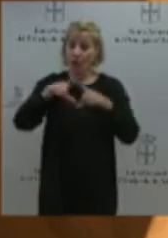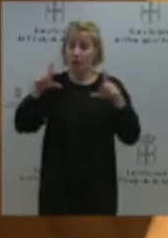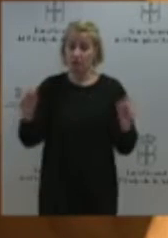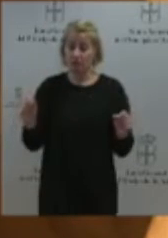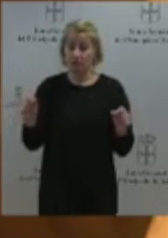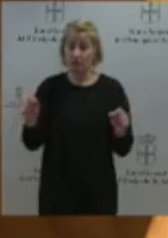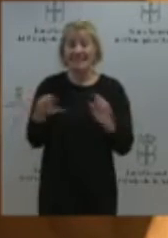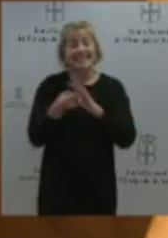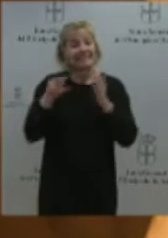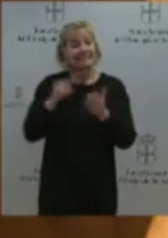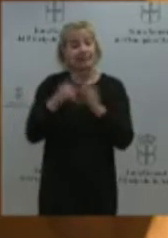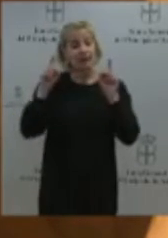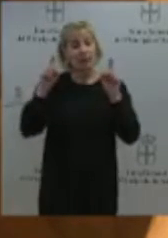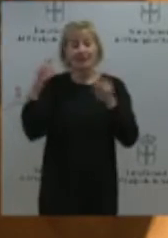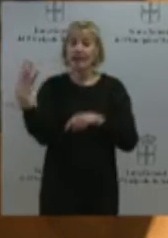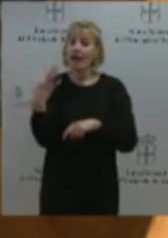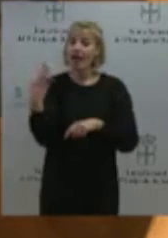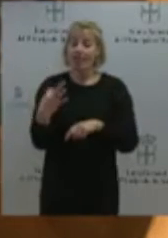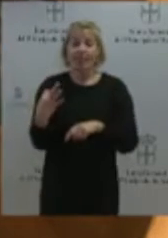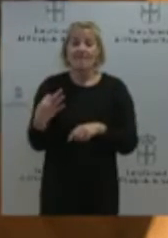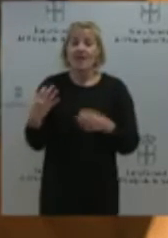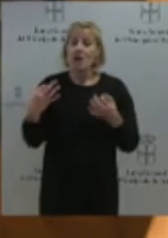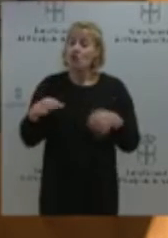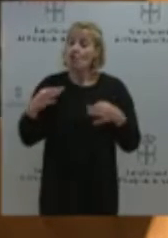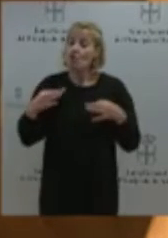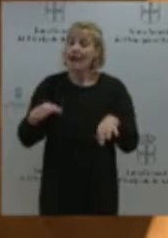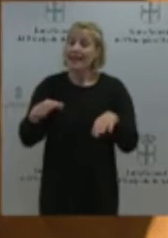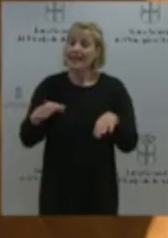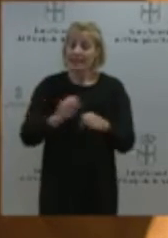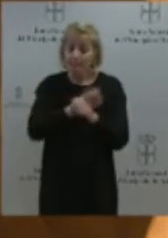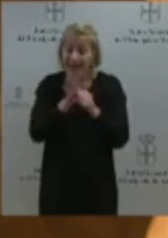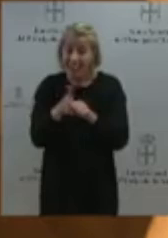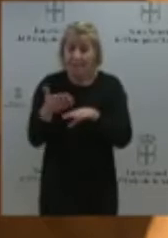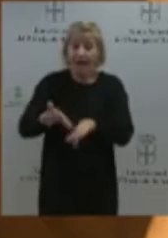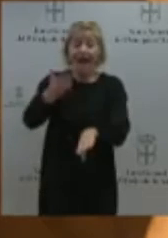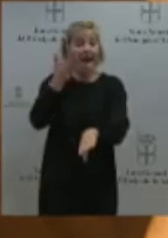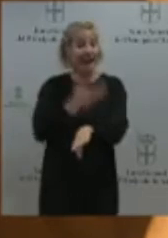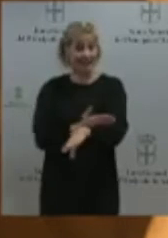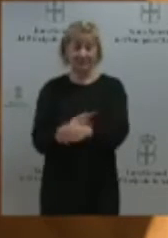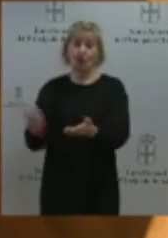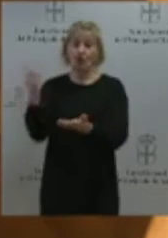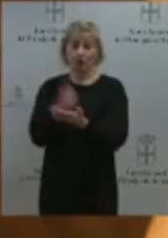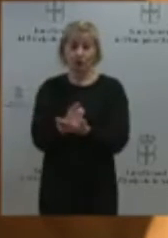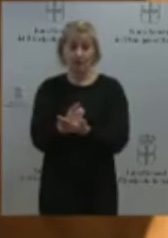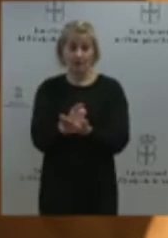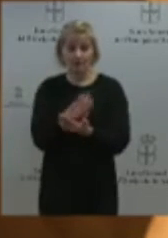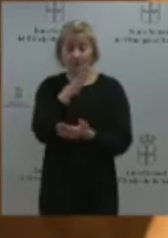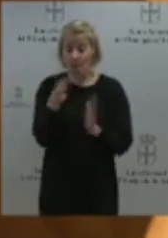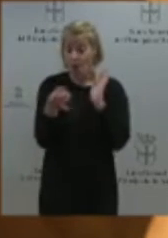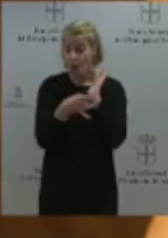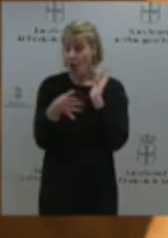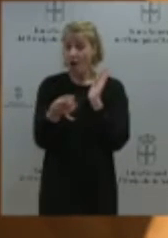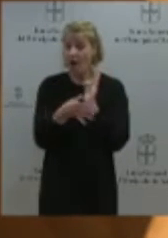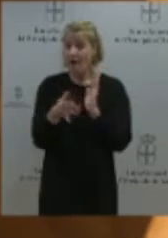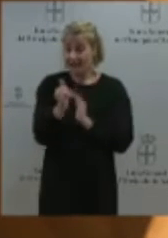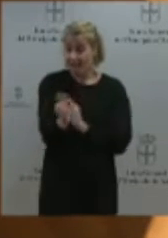a la pandemia. Porque ya era una educación de calidad reconocida con los estándares nacionales e internacionales. Y, por tanto, a medida que esto avance hay que